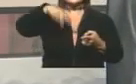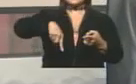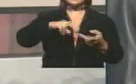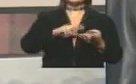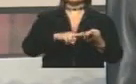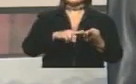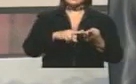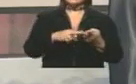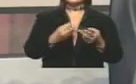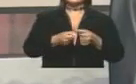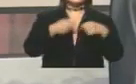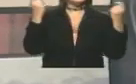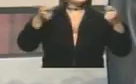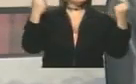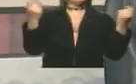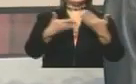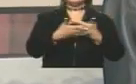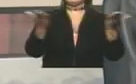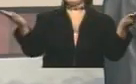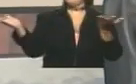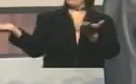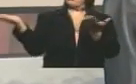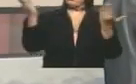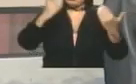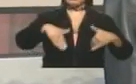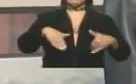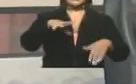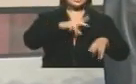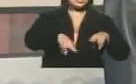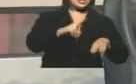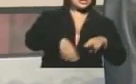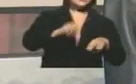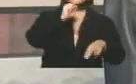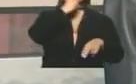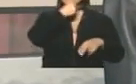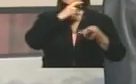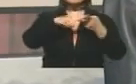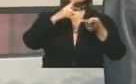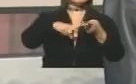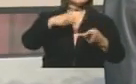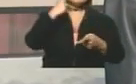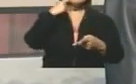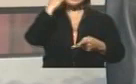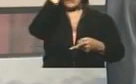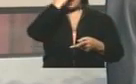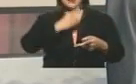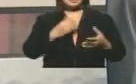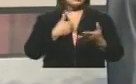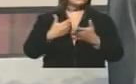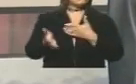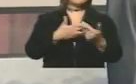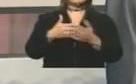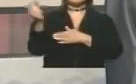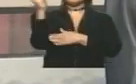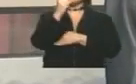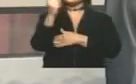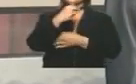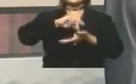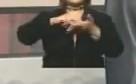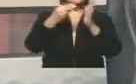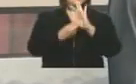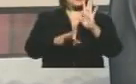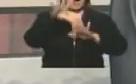discapacidad, y en fin, para el público en general. Todo el que quiera aprender sobre nuestras tradiciones, sobre nuestras